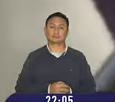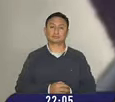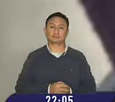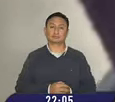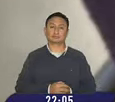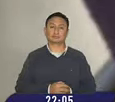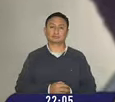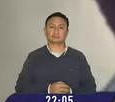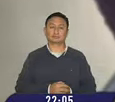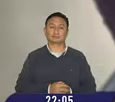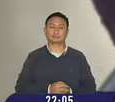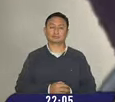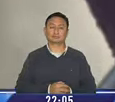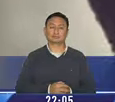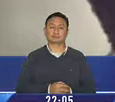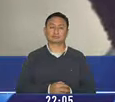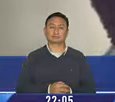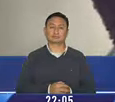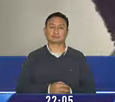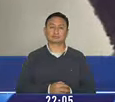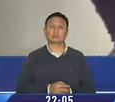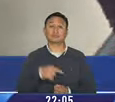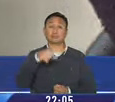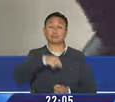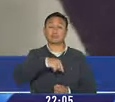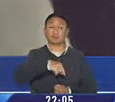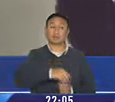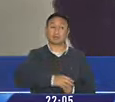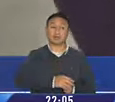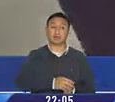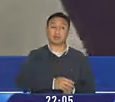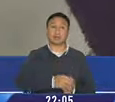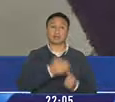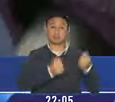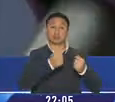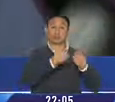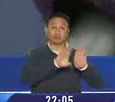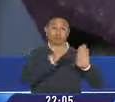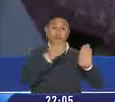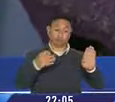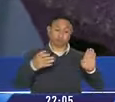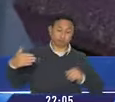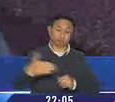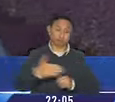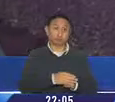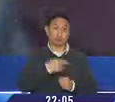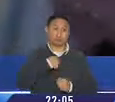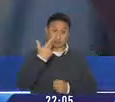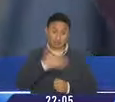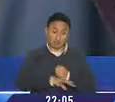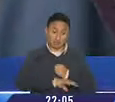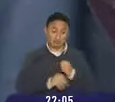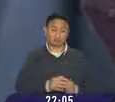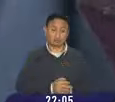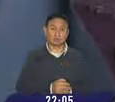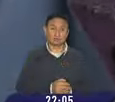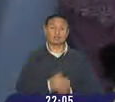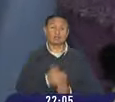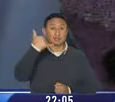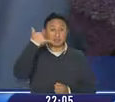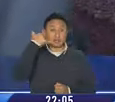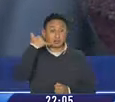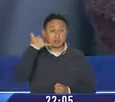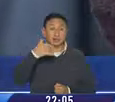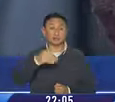Están sacando, o sea, abren las puertas de los garajes y se llevan los autos. A mí ya me robaron, de hecho, el celular y